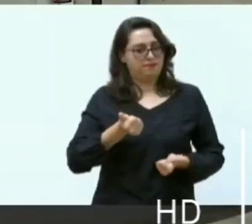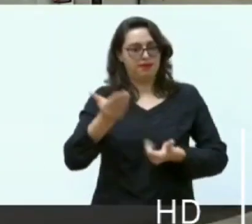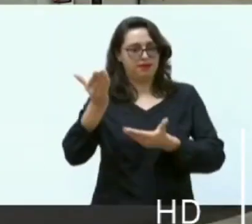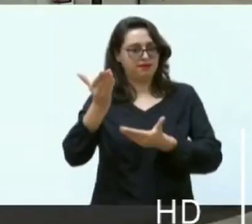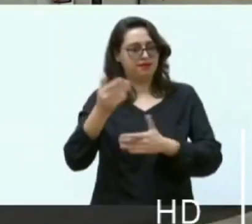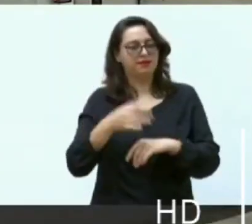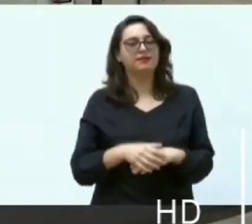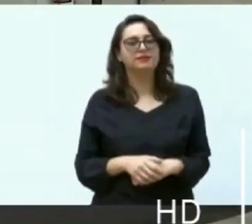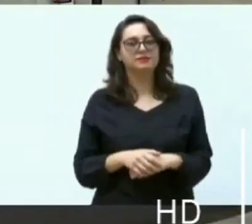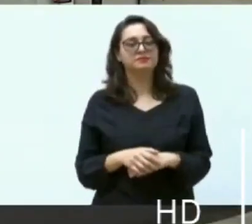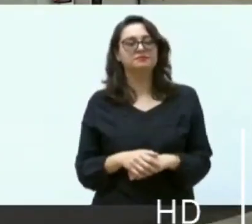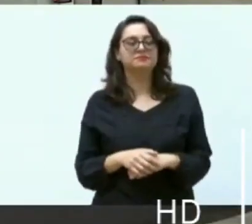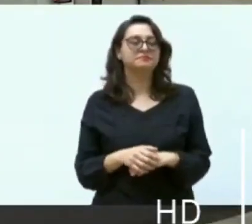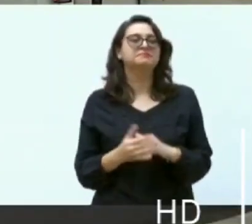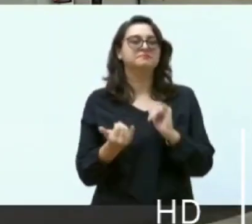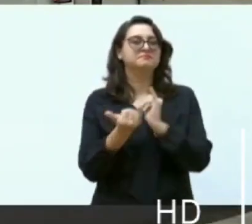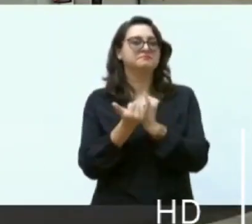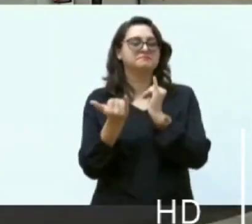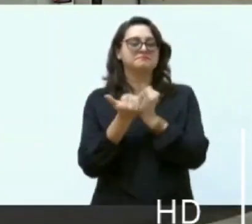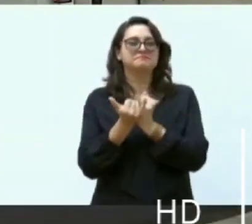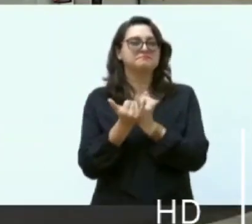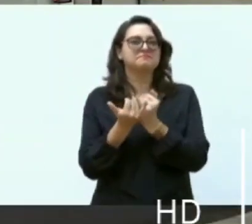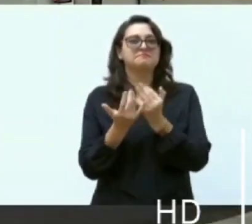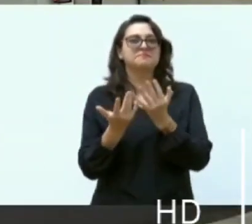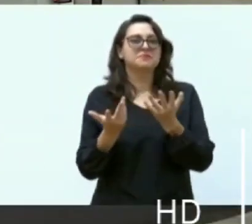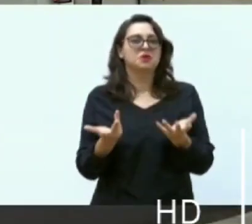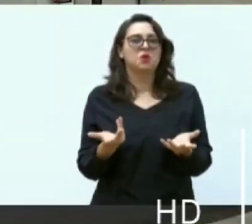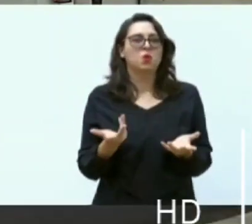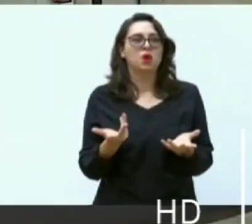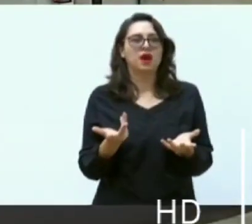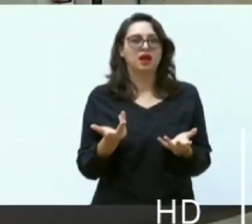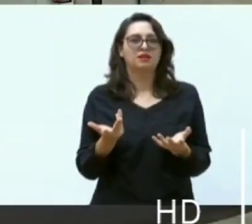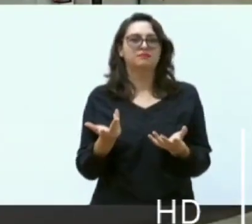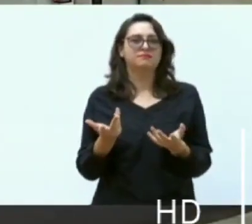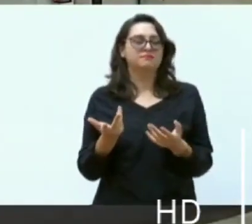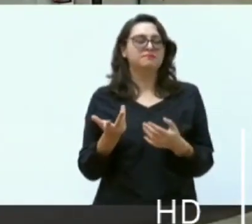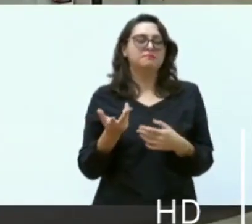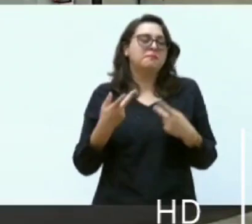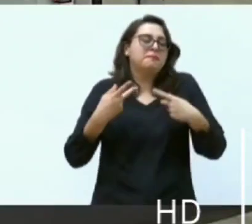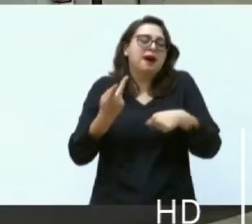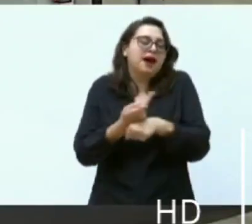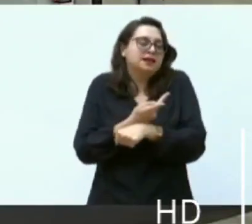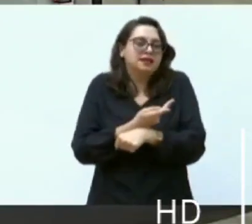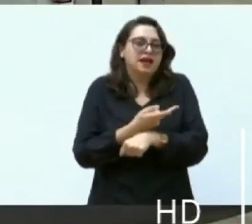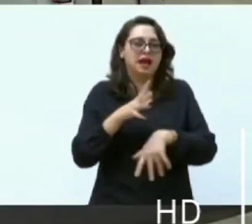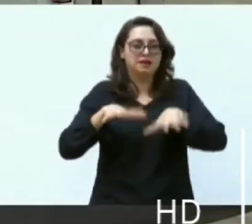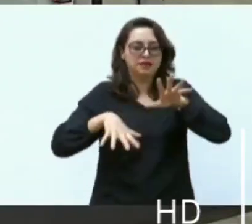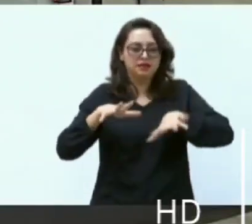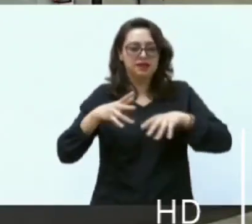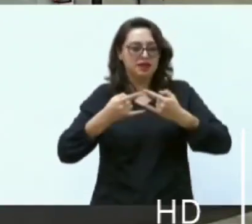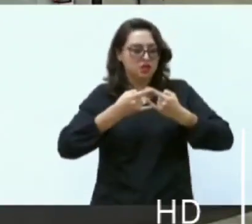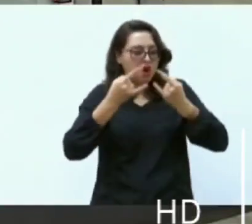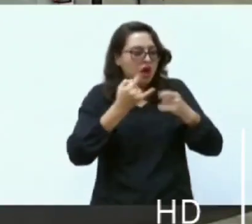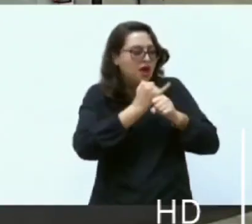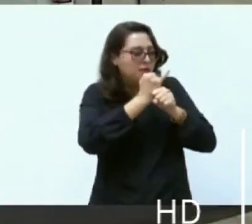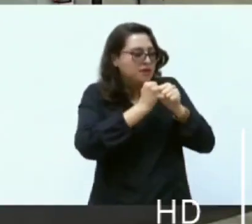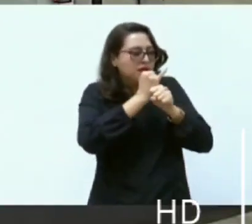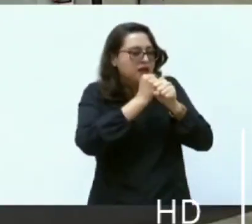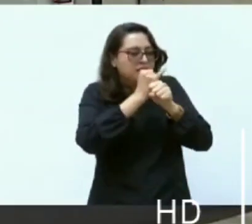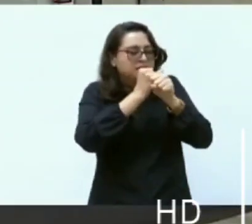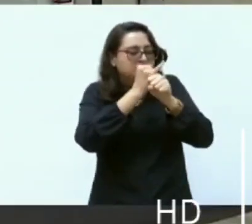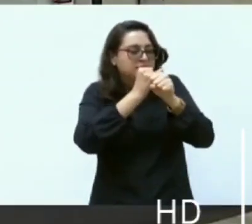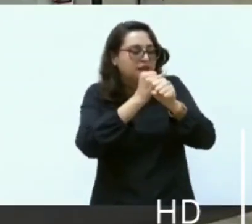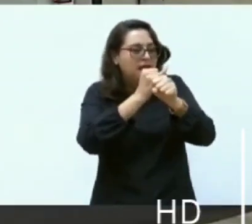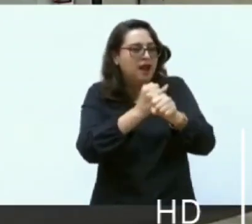como hay muchas bibliotecas de historiadores, de estudiosos, de investigadores en